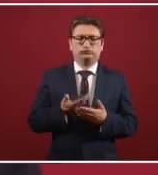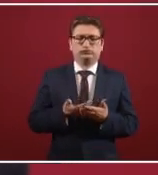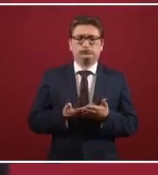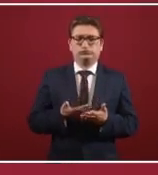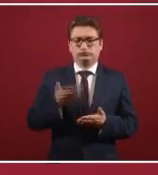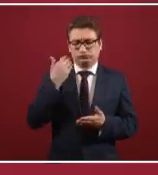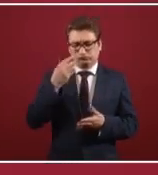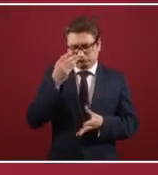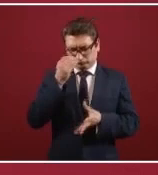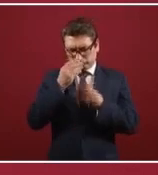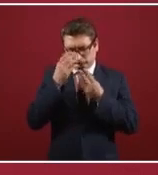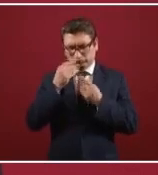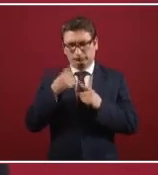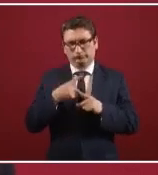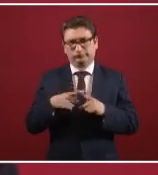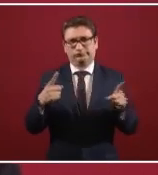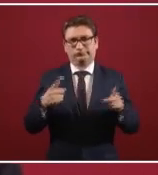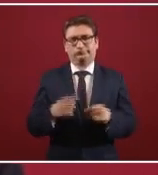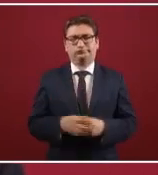distinta